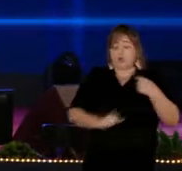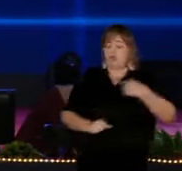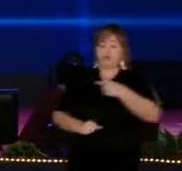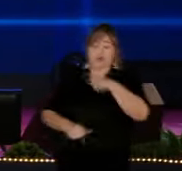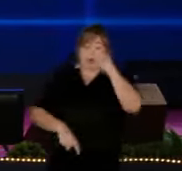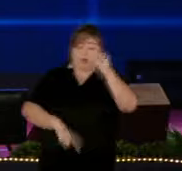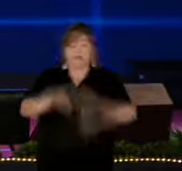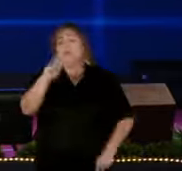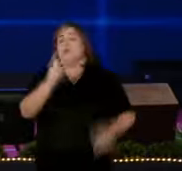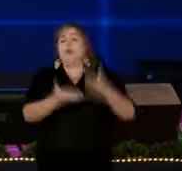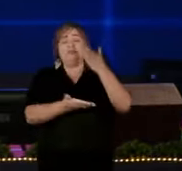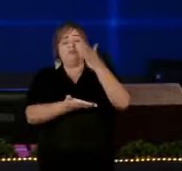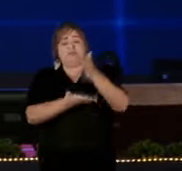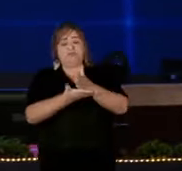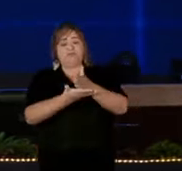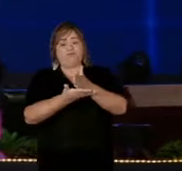detener.